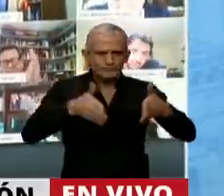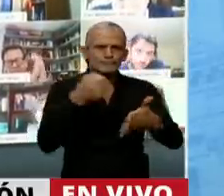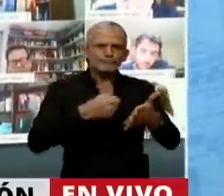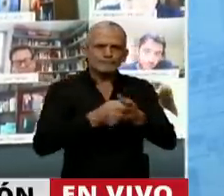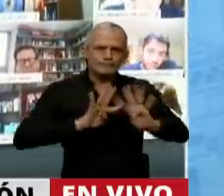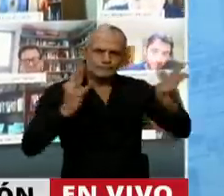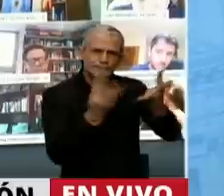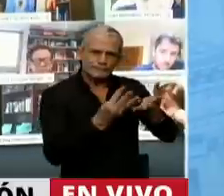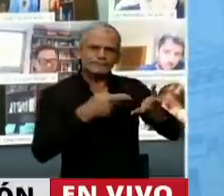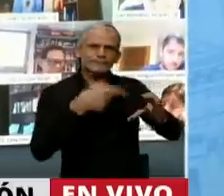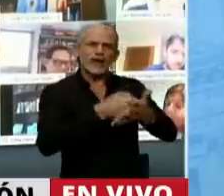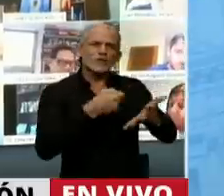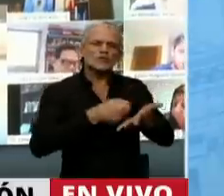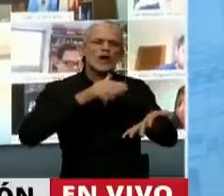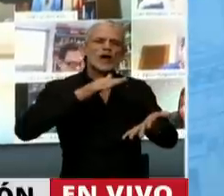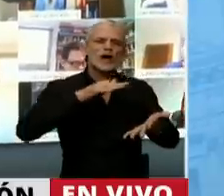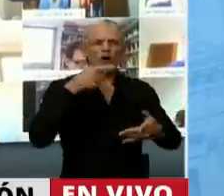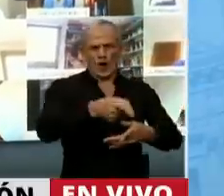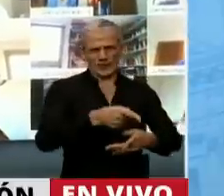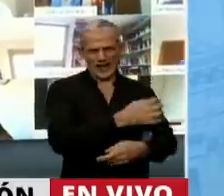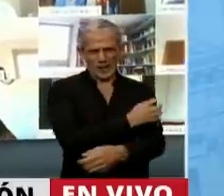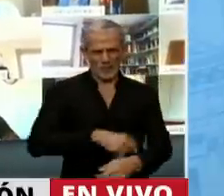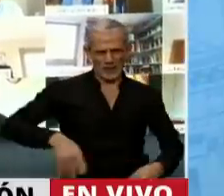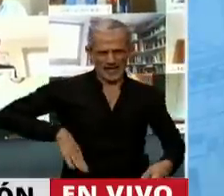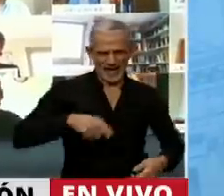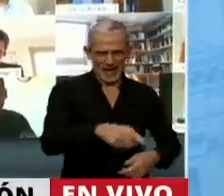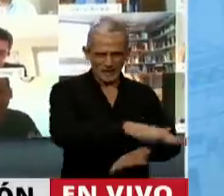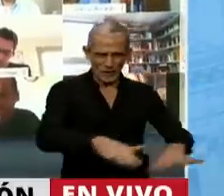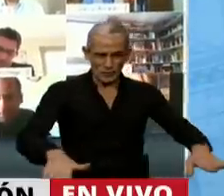hambre. La mesa de lucha contra el hambre, en pandemia